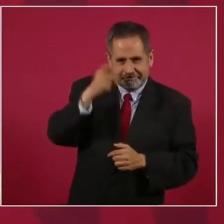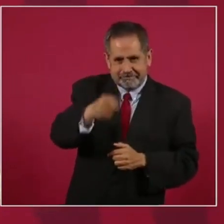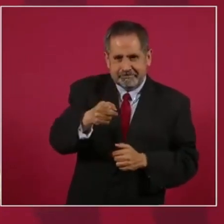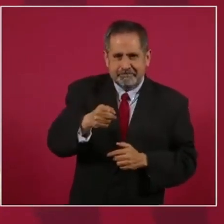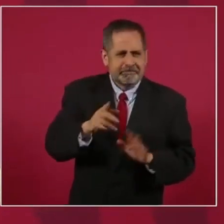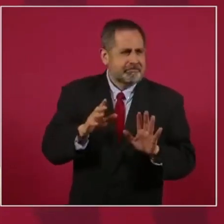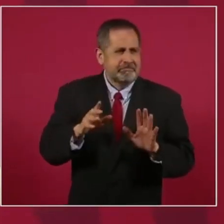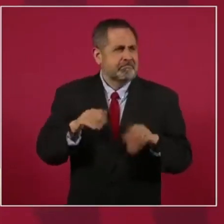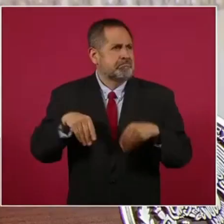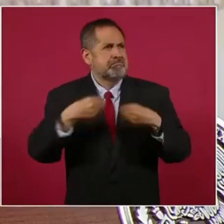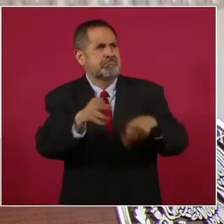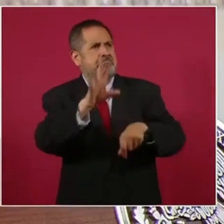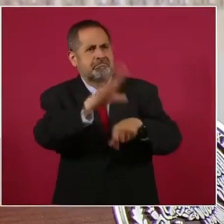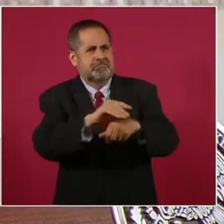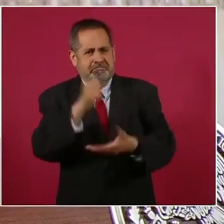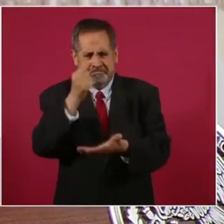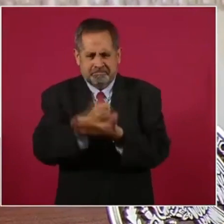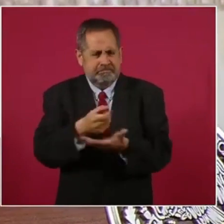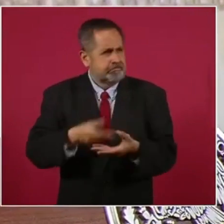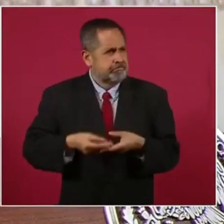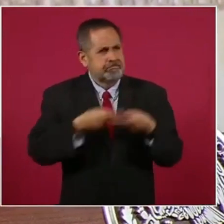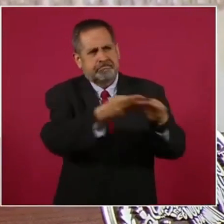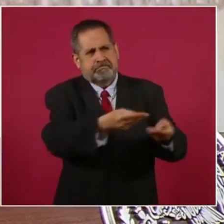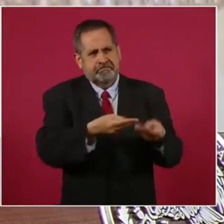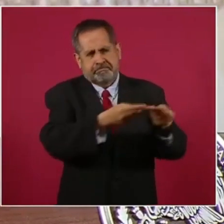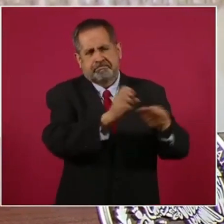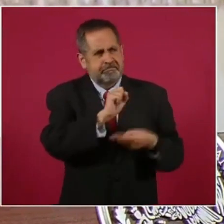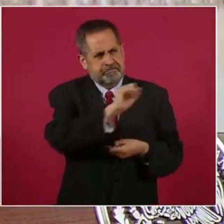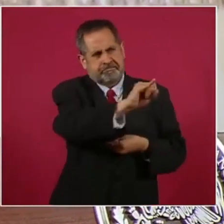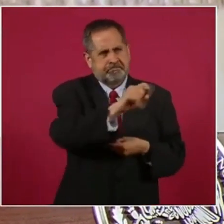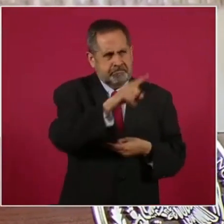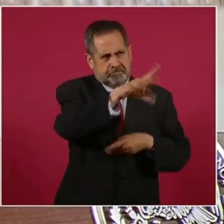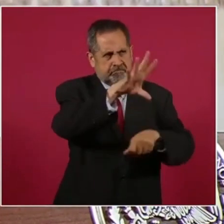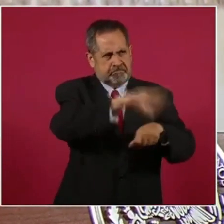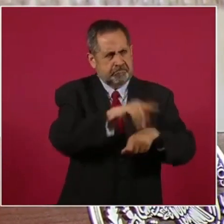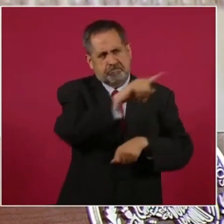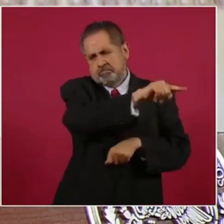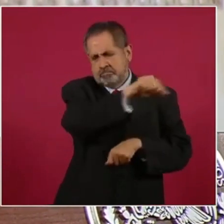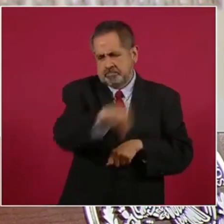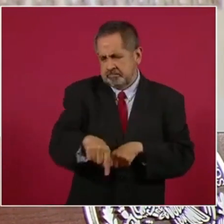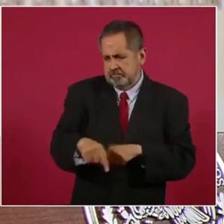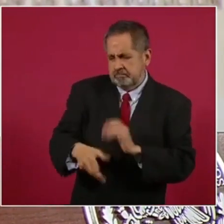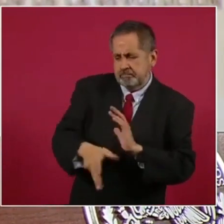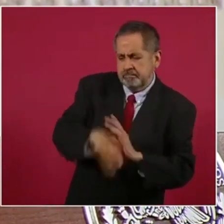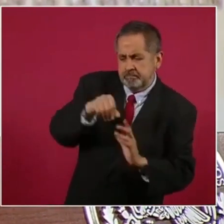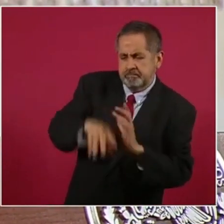entregó las concesiones a empresas extranjeras para la explotación del petróleo,